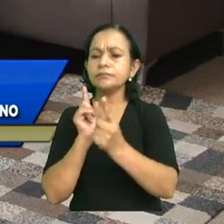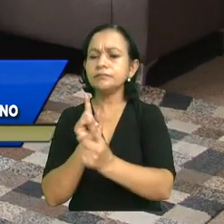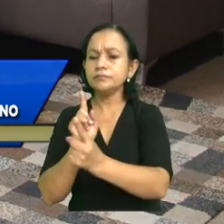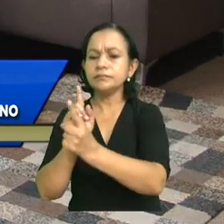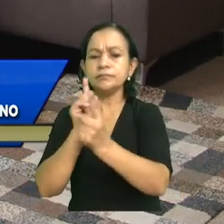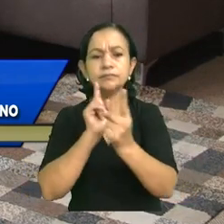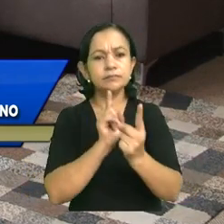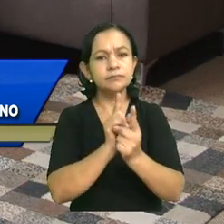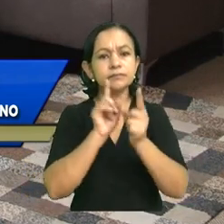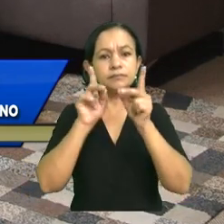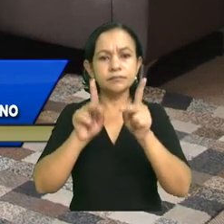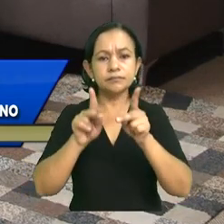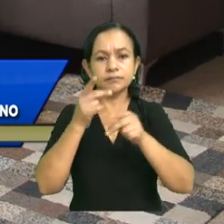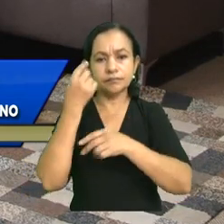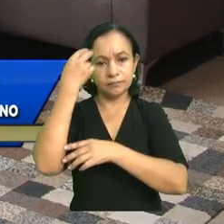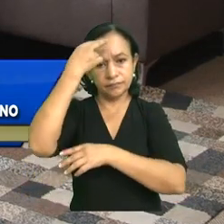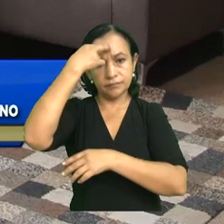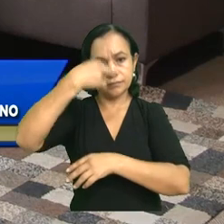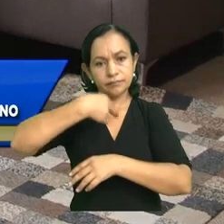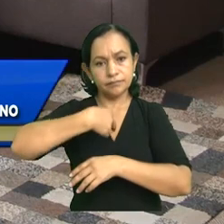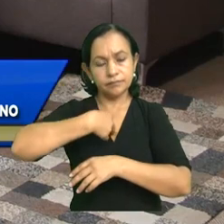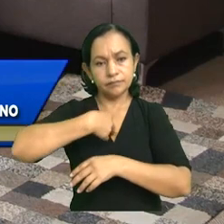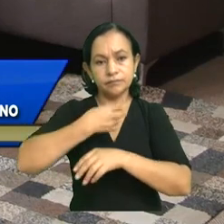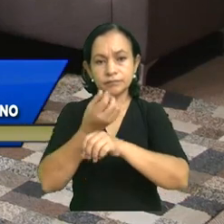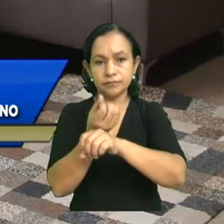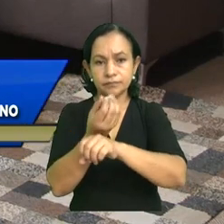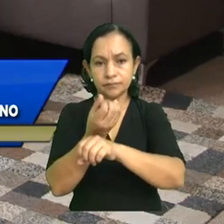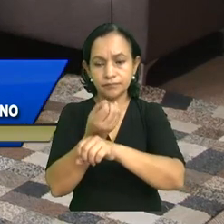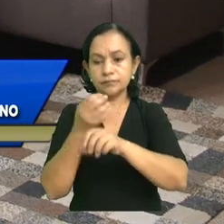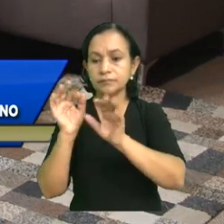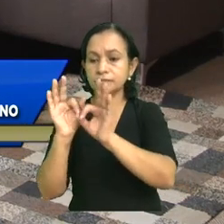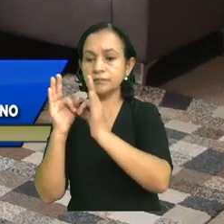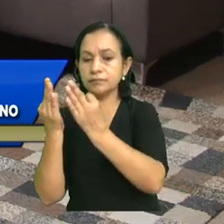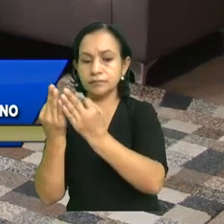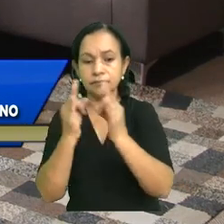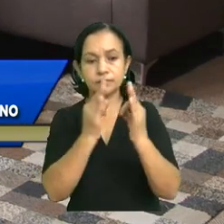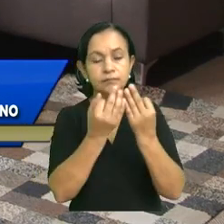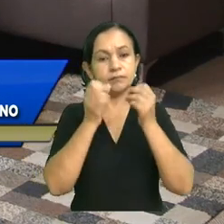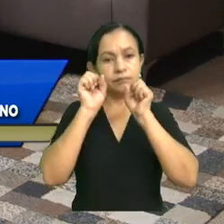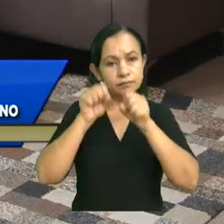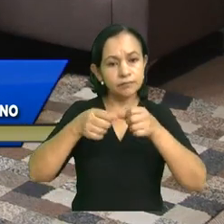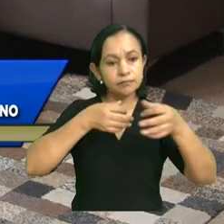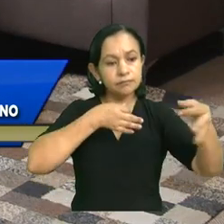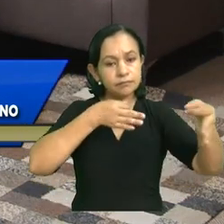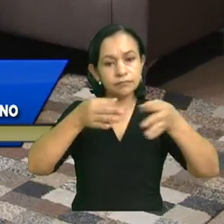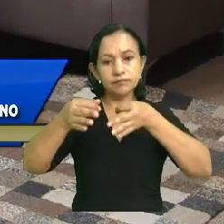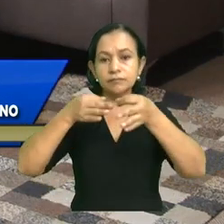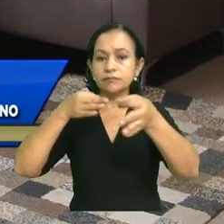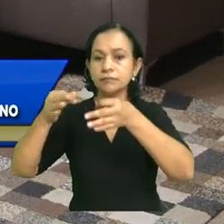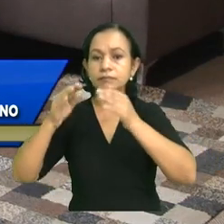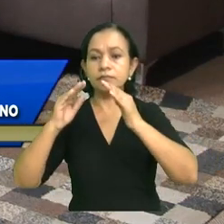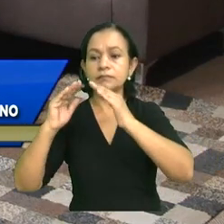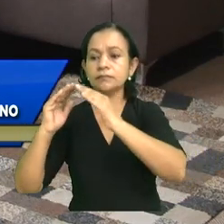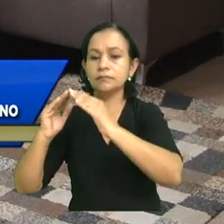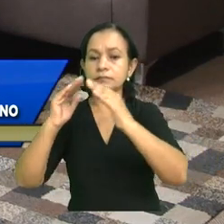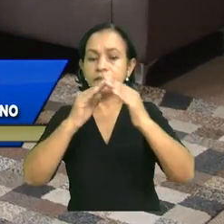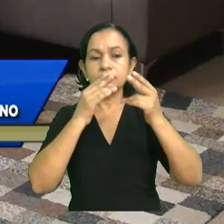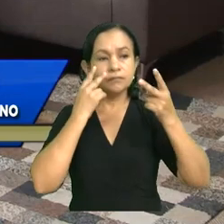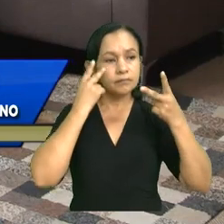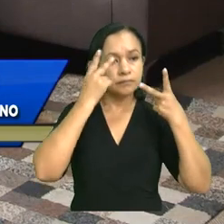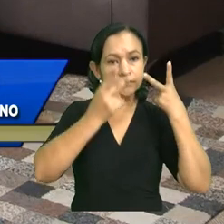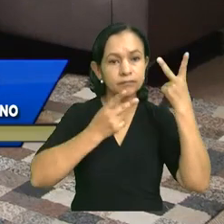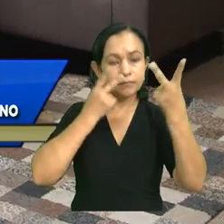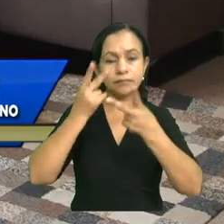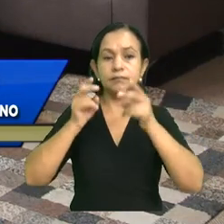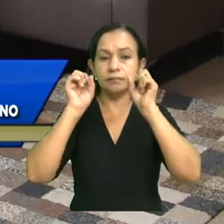las autoridades municipales con cada familia, para poder explicar a través de los tendidos territoriales también que tenemos,